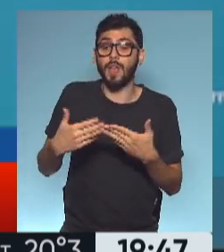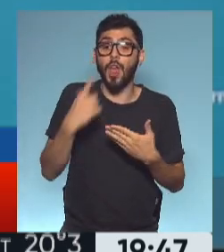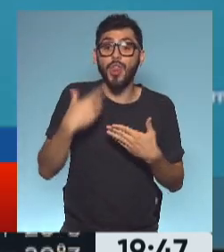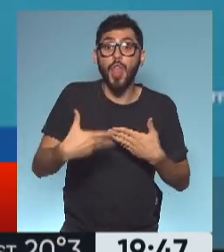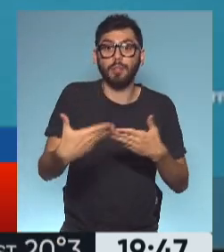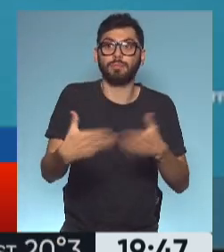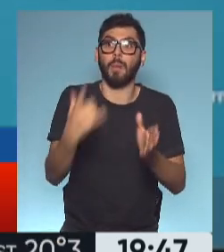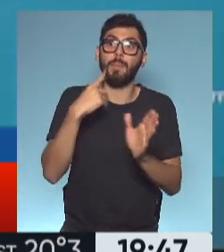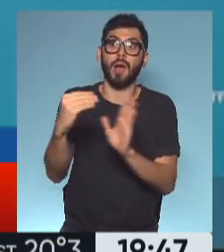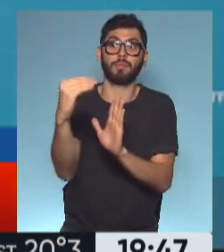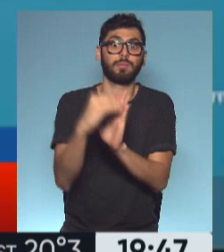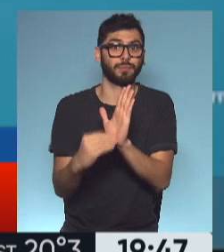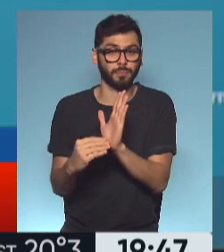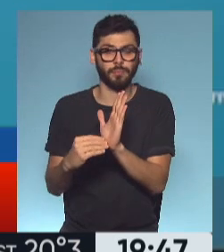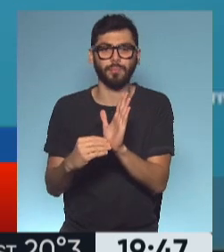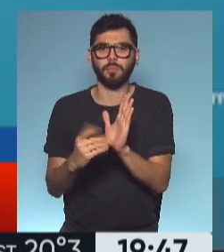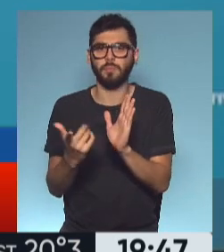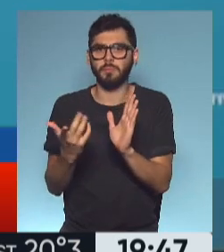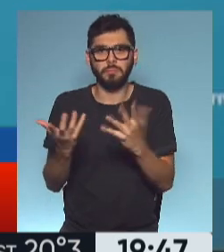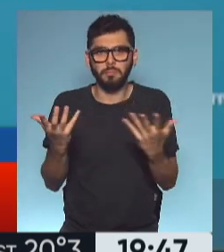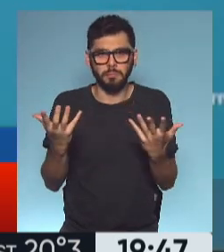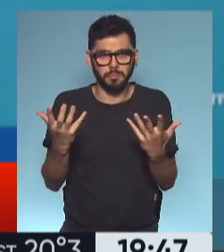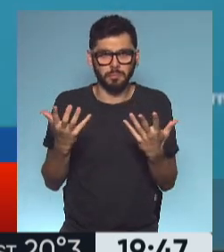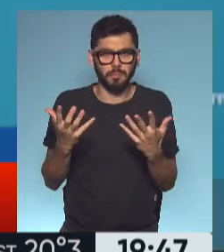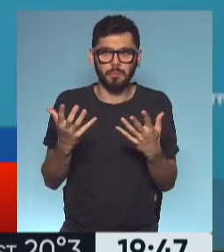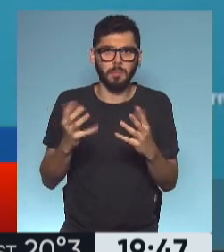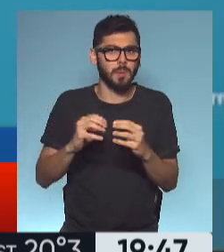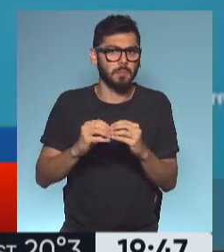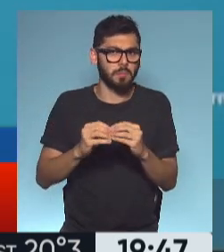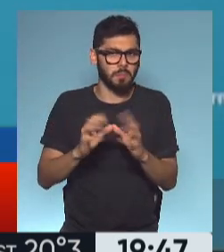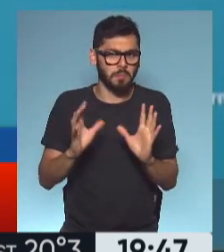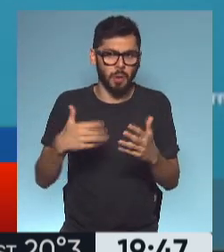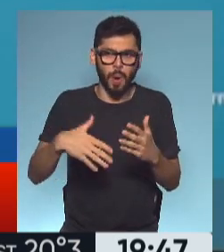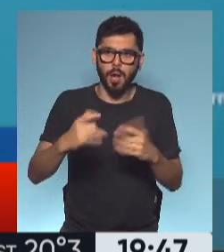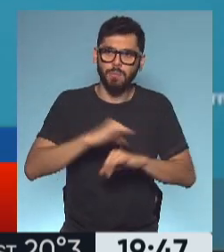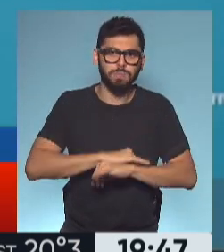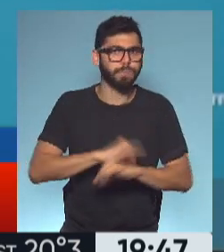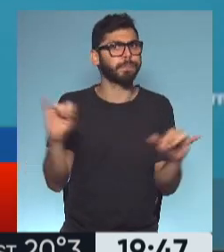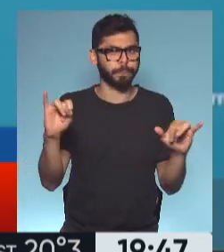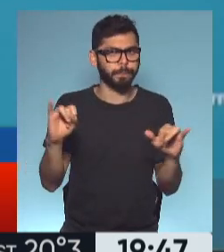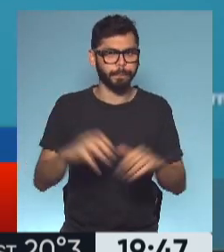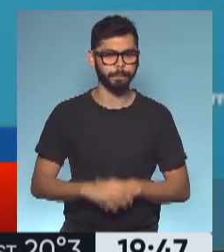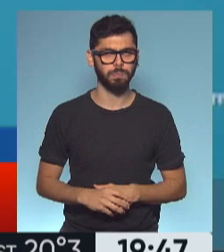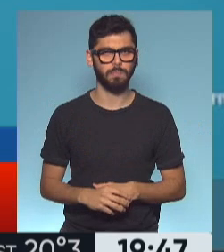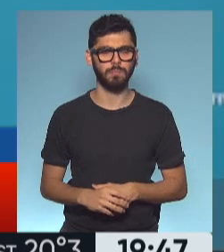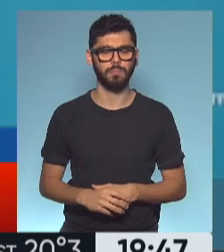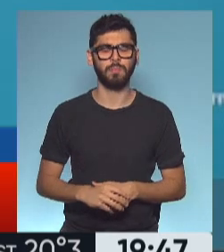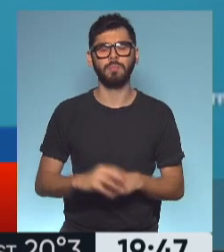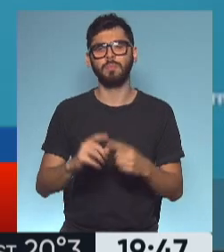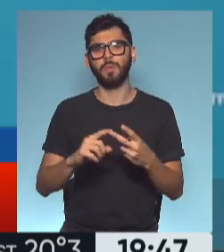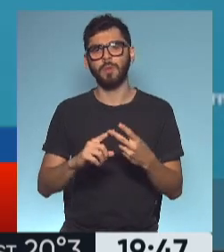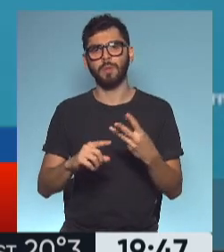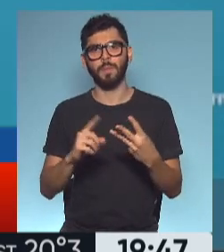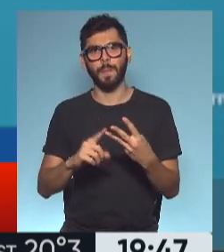días y sin ningún problema lo vamos a estar anunciando. Con respecto